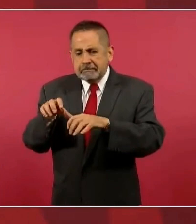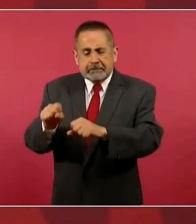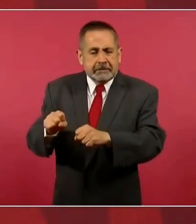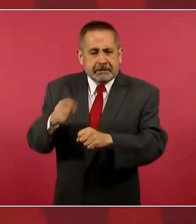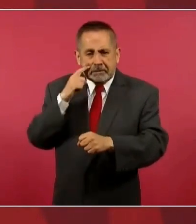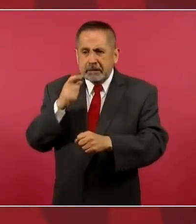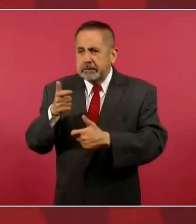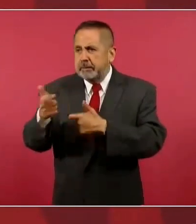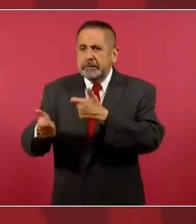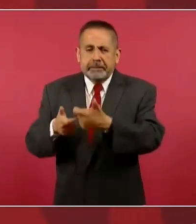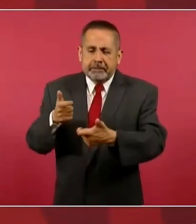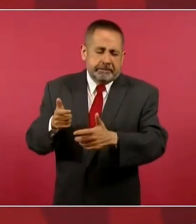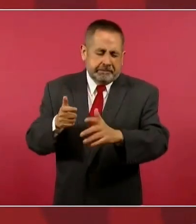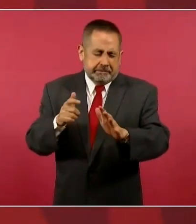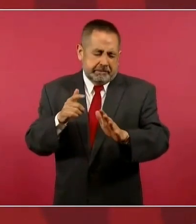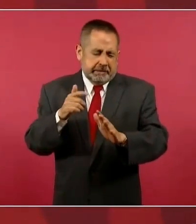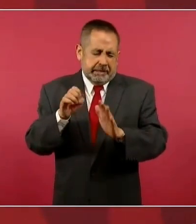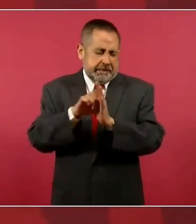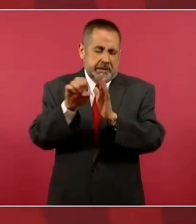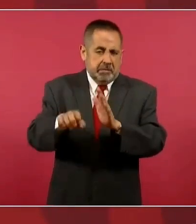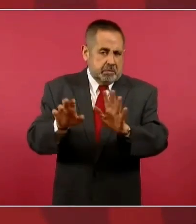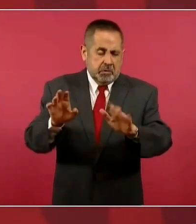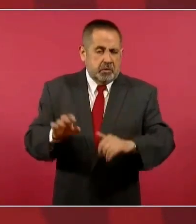tienen para pagar